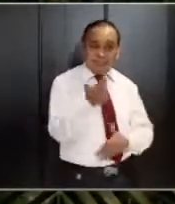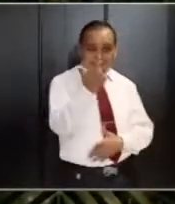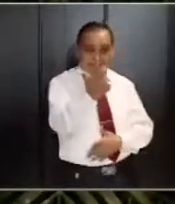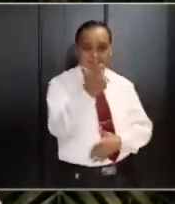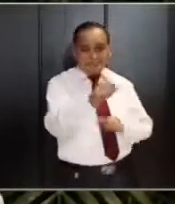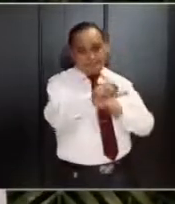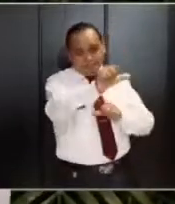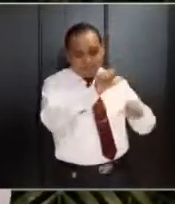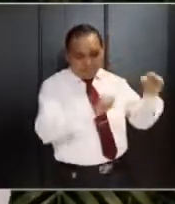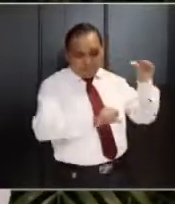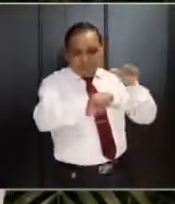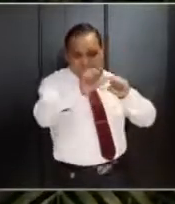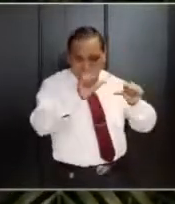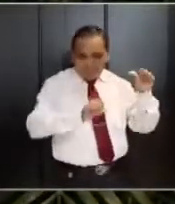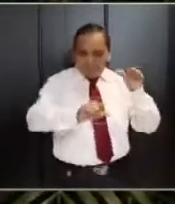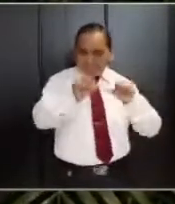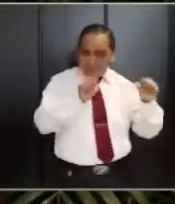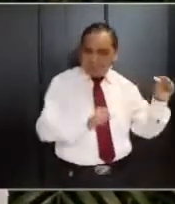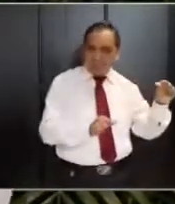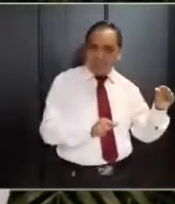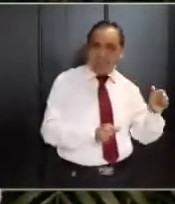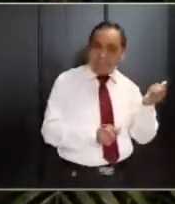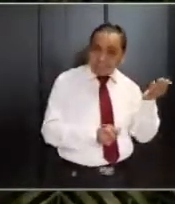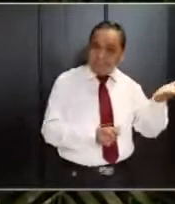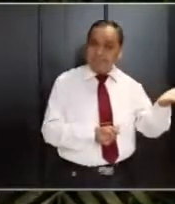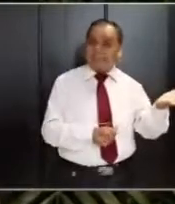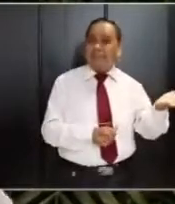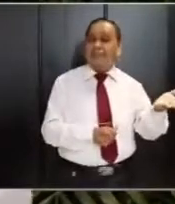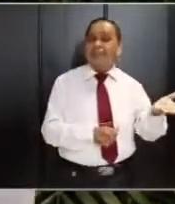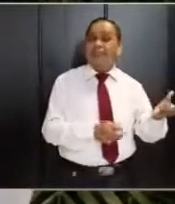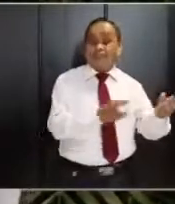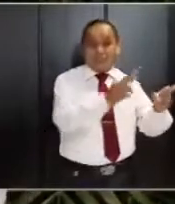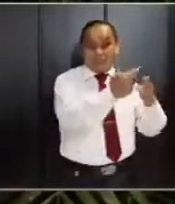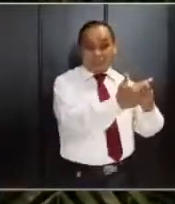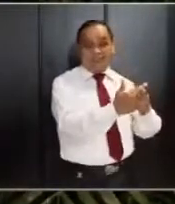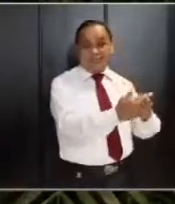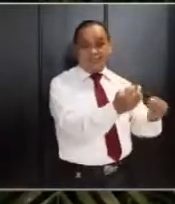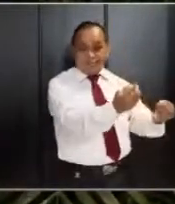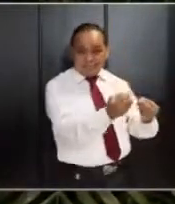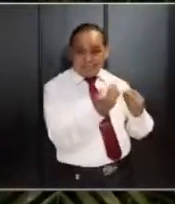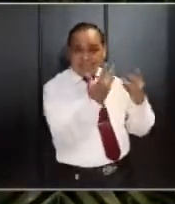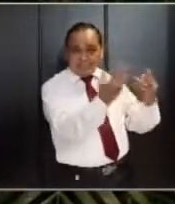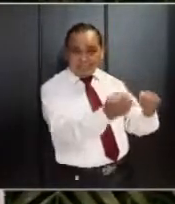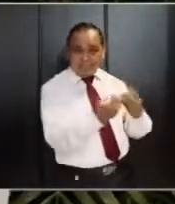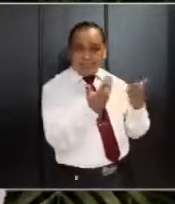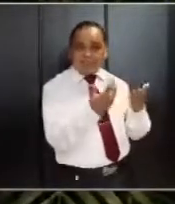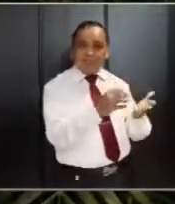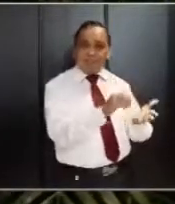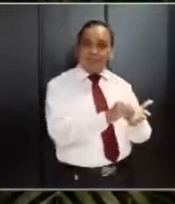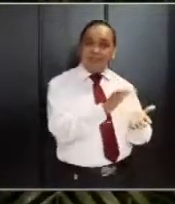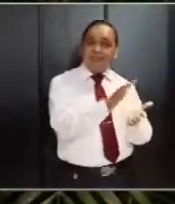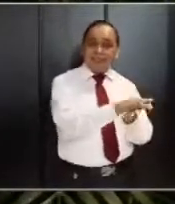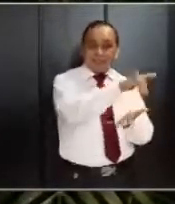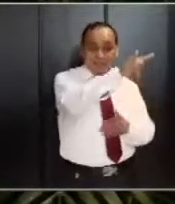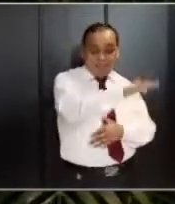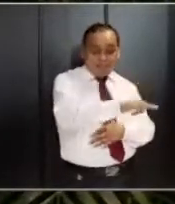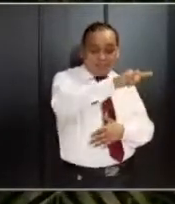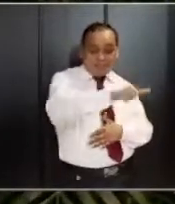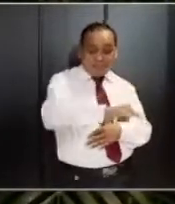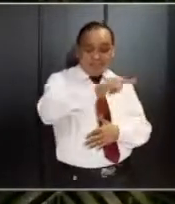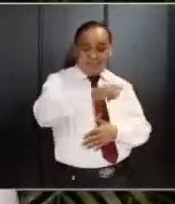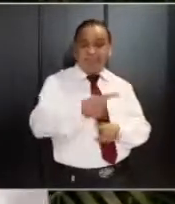circular. Los que van a distribuir, los que van a proveer y los que van a instalar estos sistemas van a ser